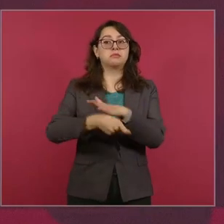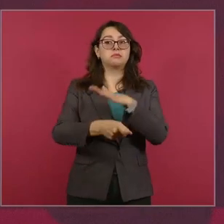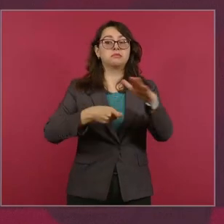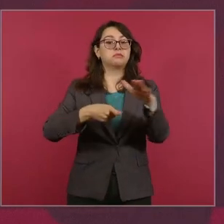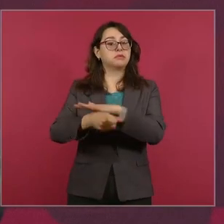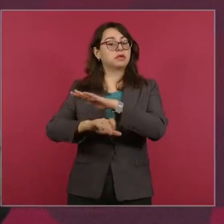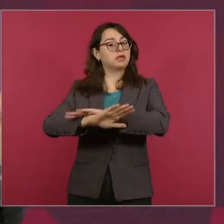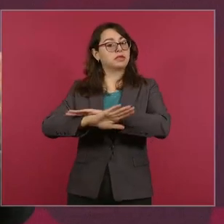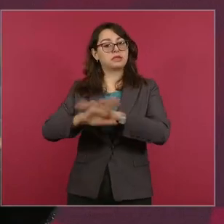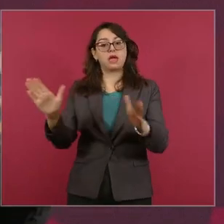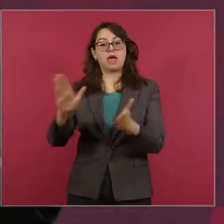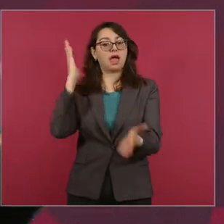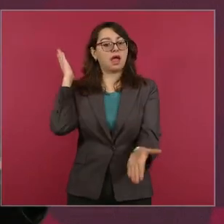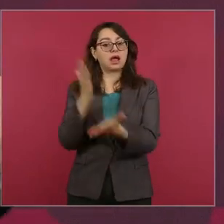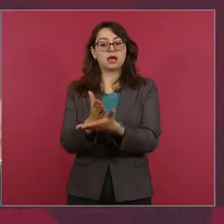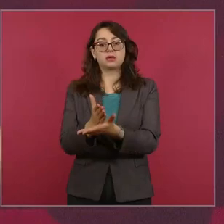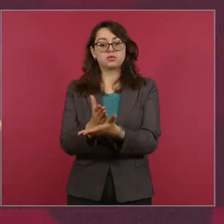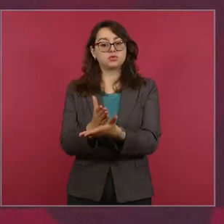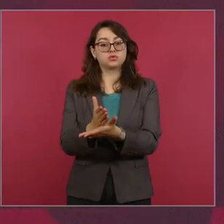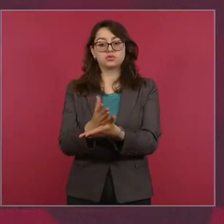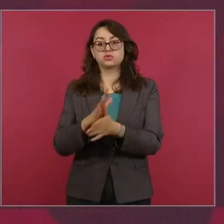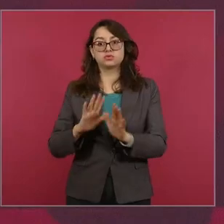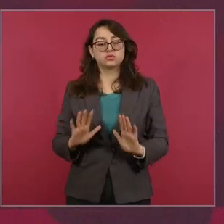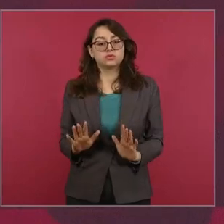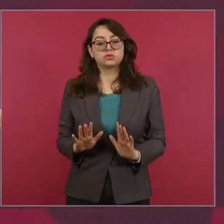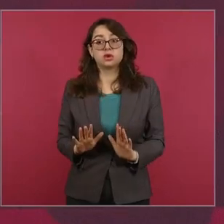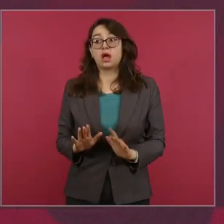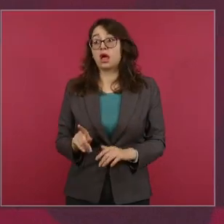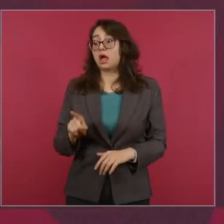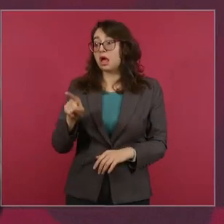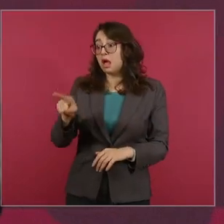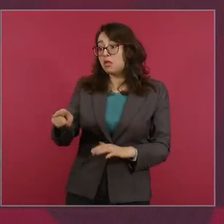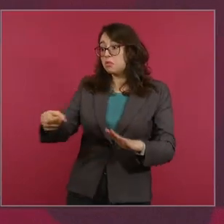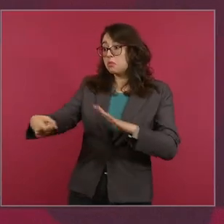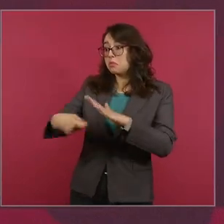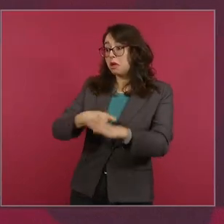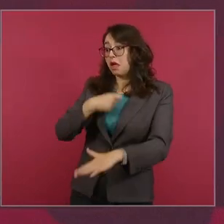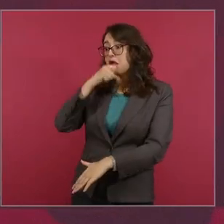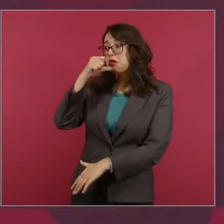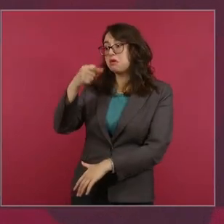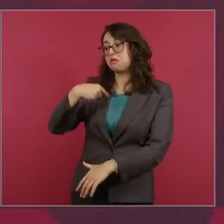es decir, si no me das esto, no voto.